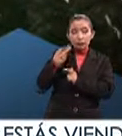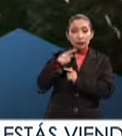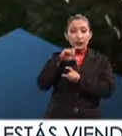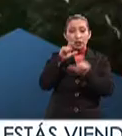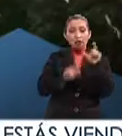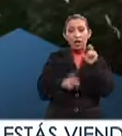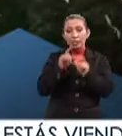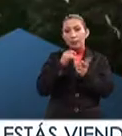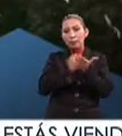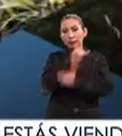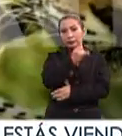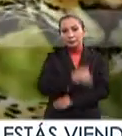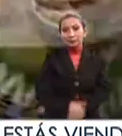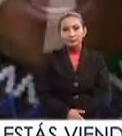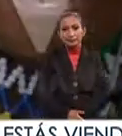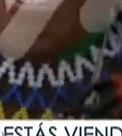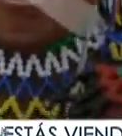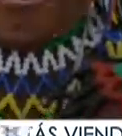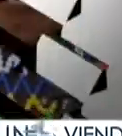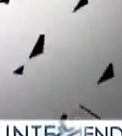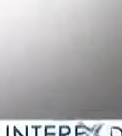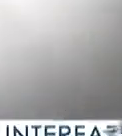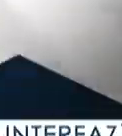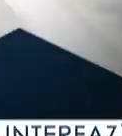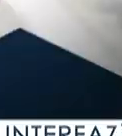Nacional Democrático.